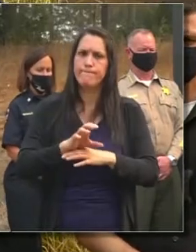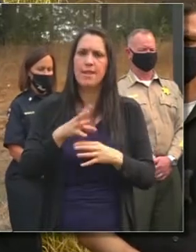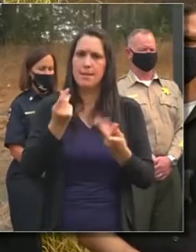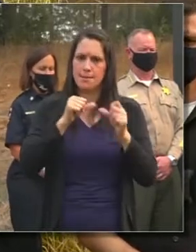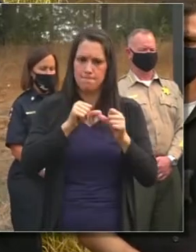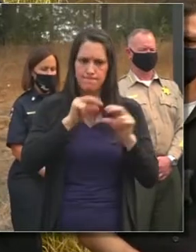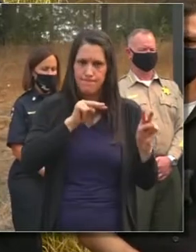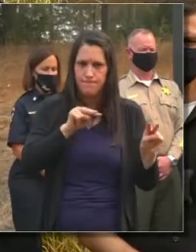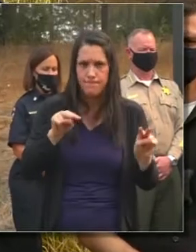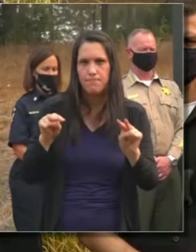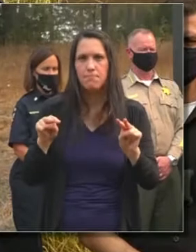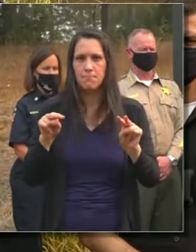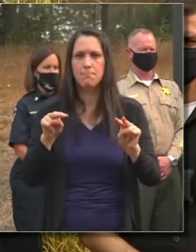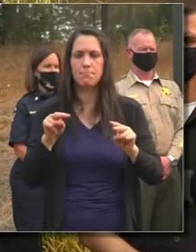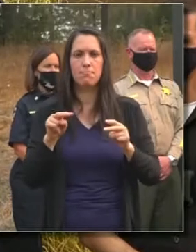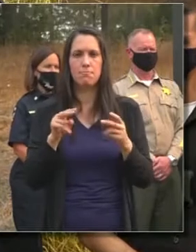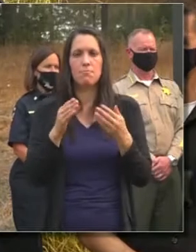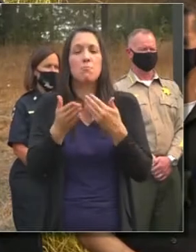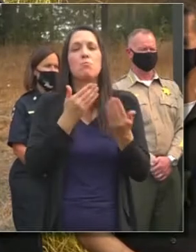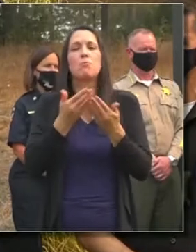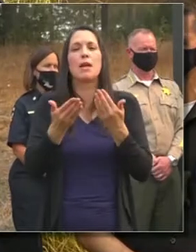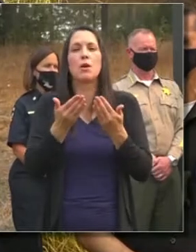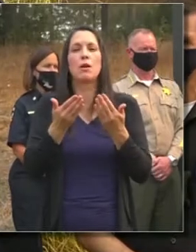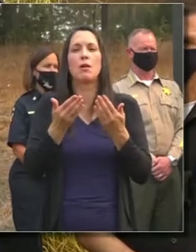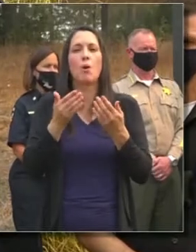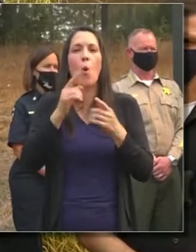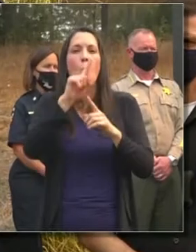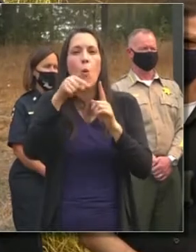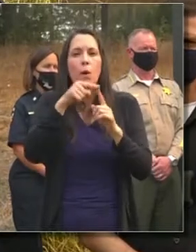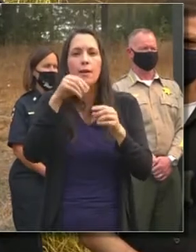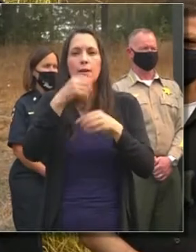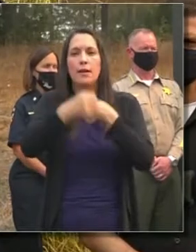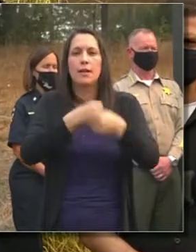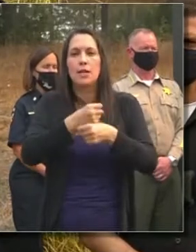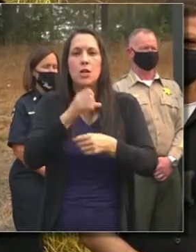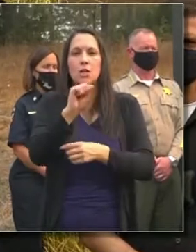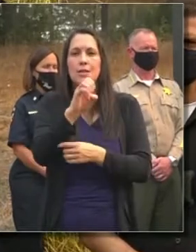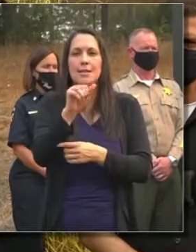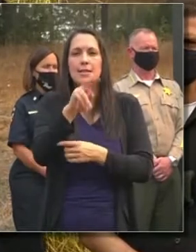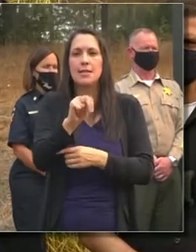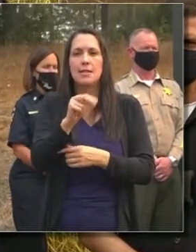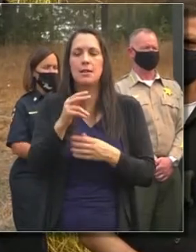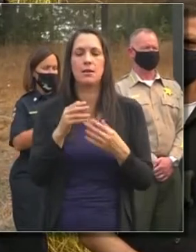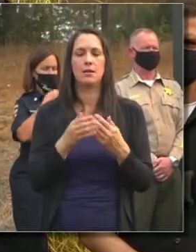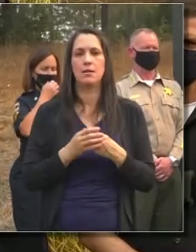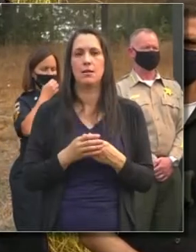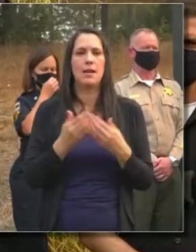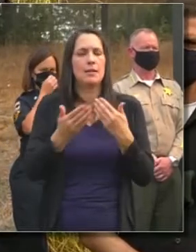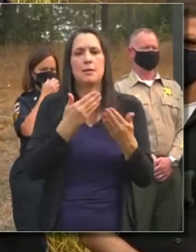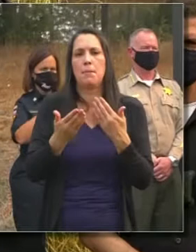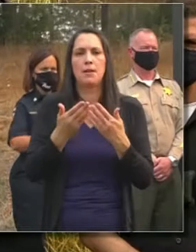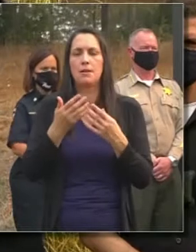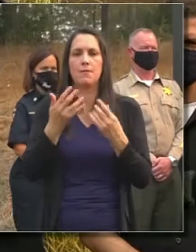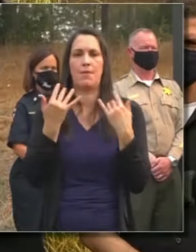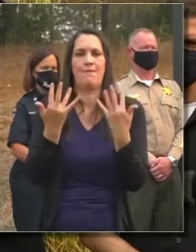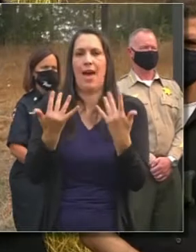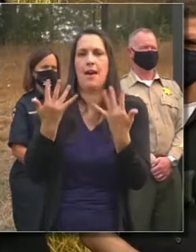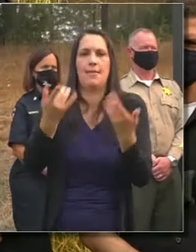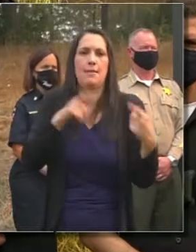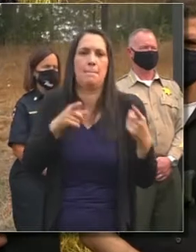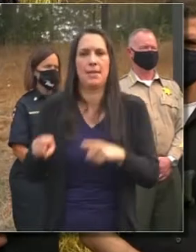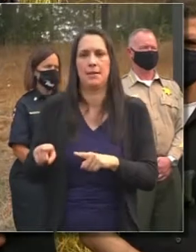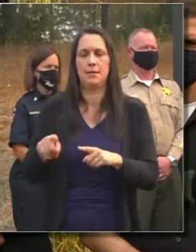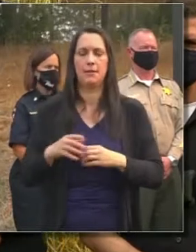y eso es continuo y no importa de cual es la temporada ni de cuál es la actividad de bomberos que